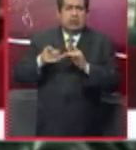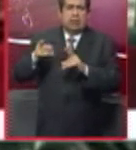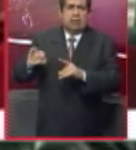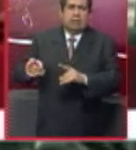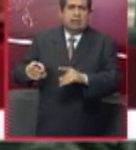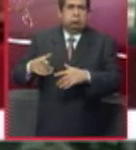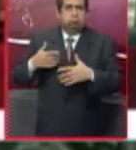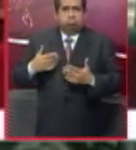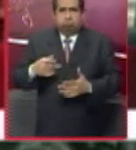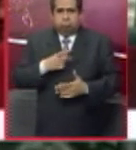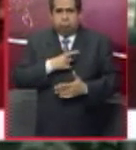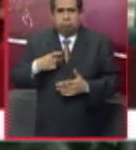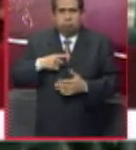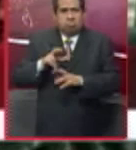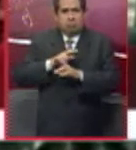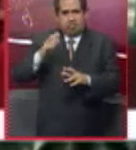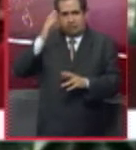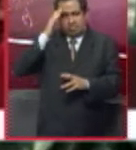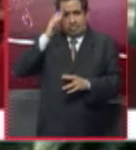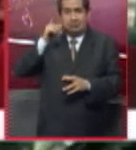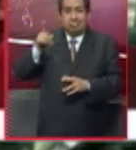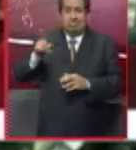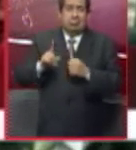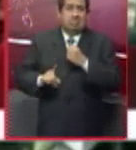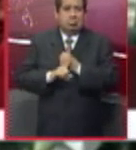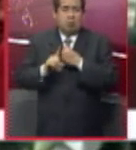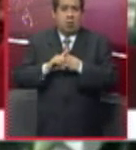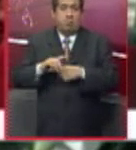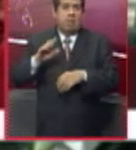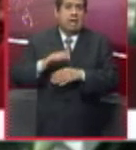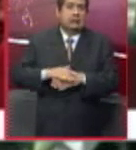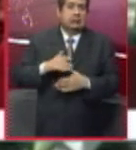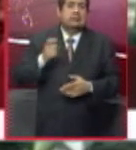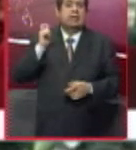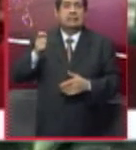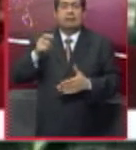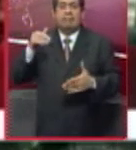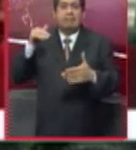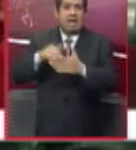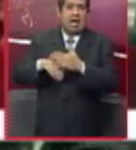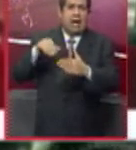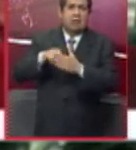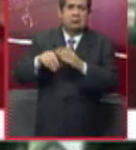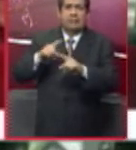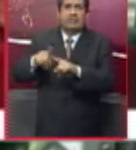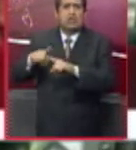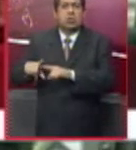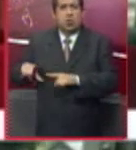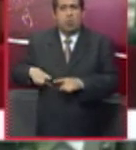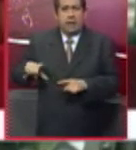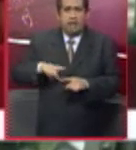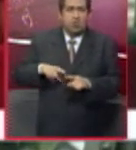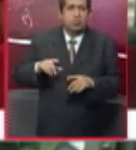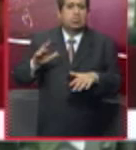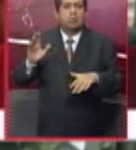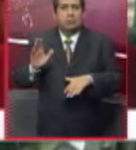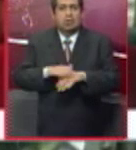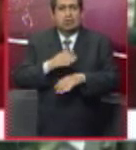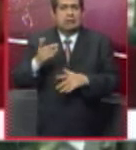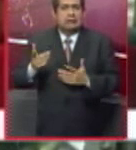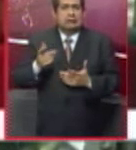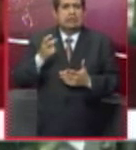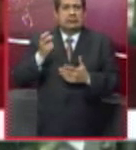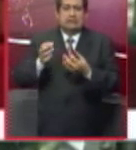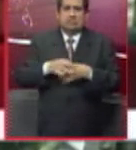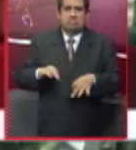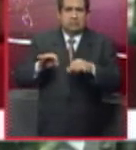momento, debemos agregar o debemos reconocer que esta crisis se agrava por el fracaso de